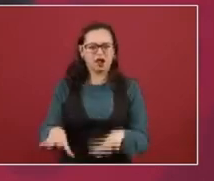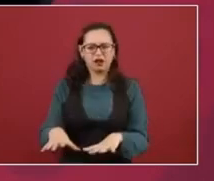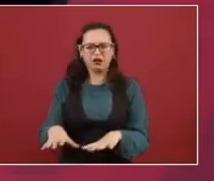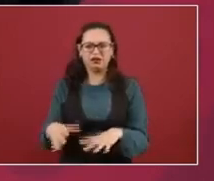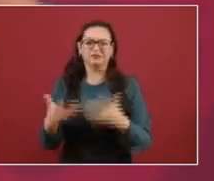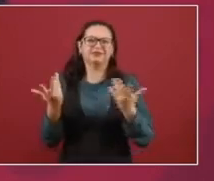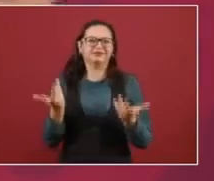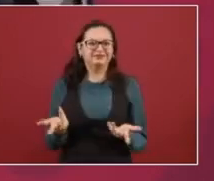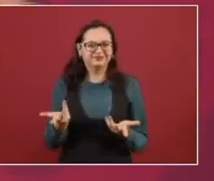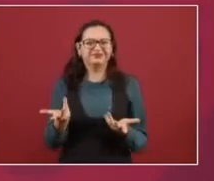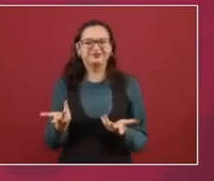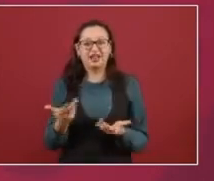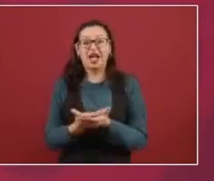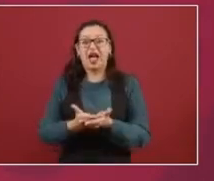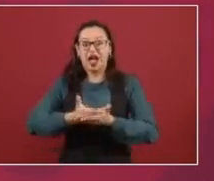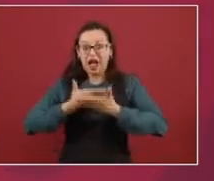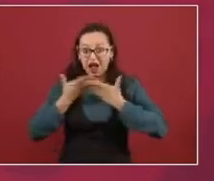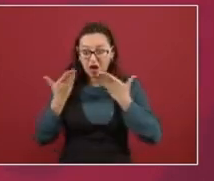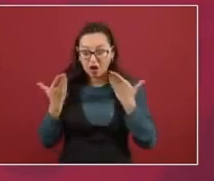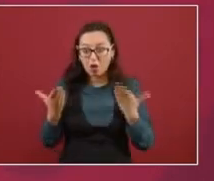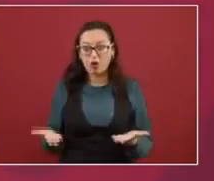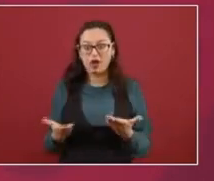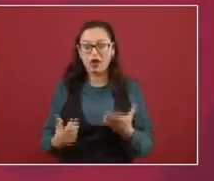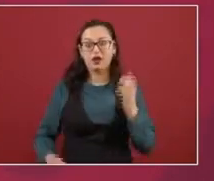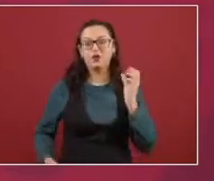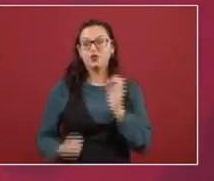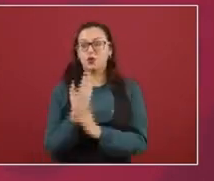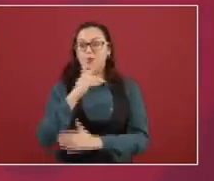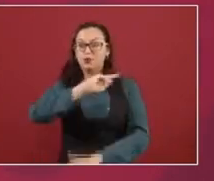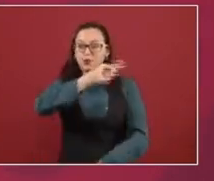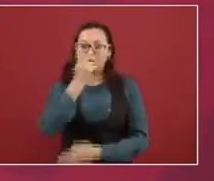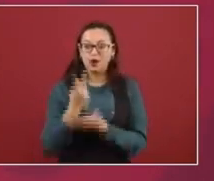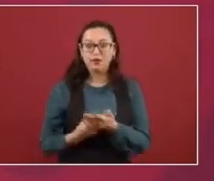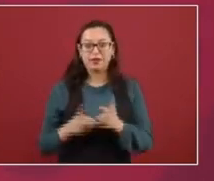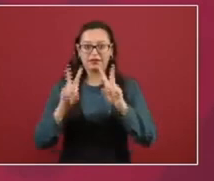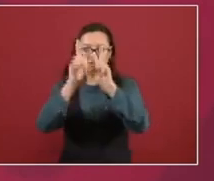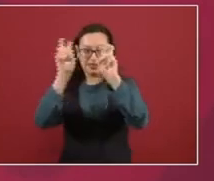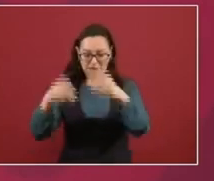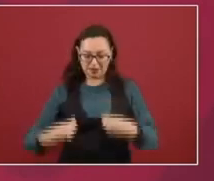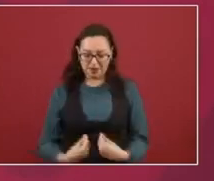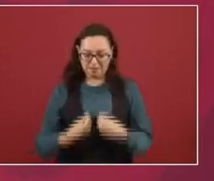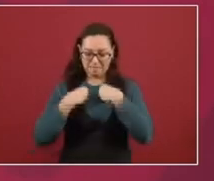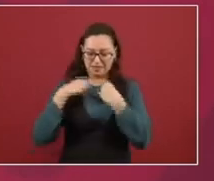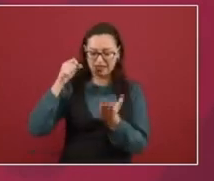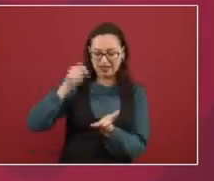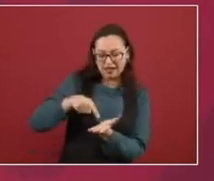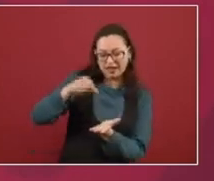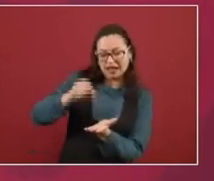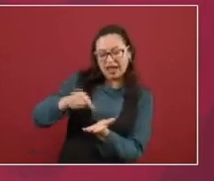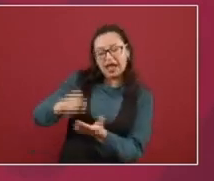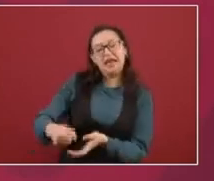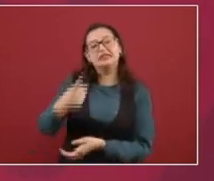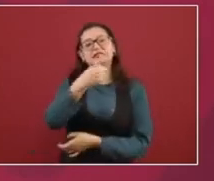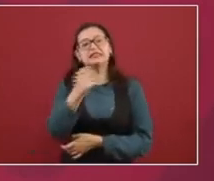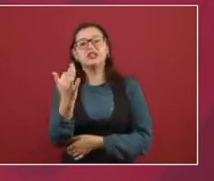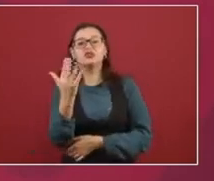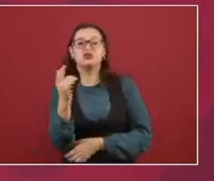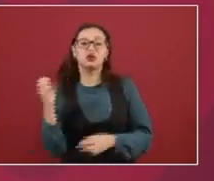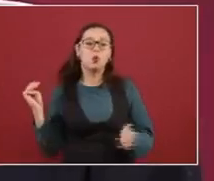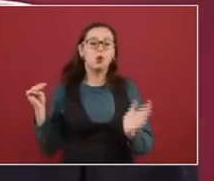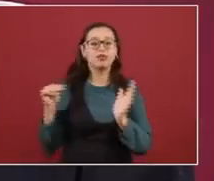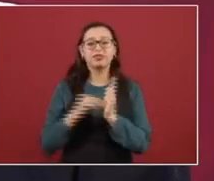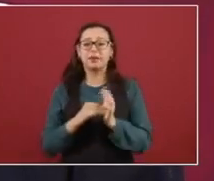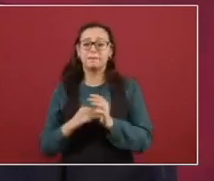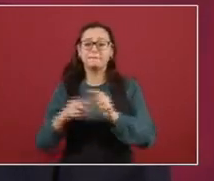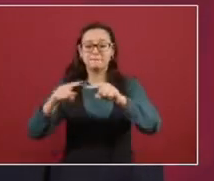Entonces, estoy hablando de que ahora, con el programa Sembrando Vida, son 150 mil hectáreas en